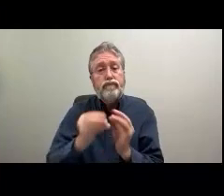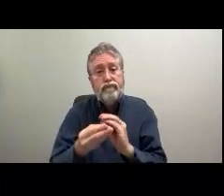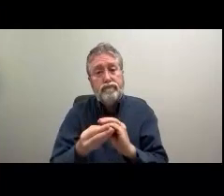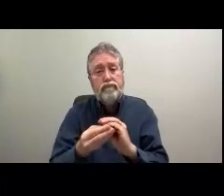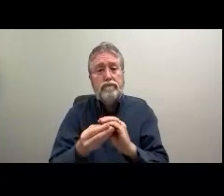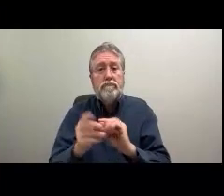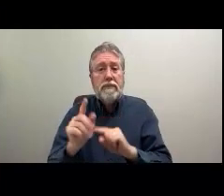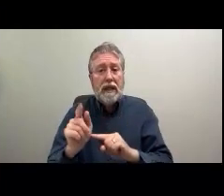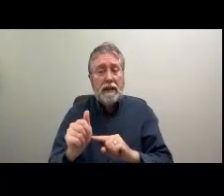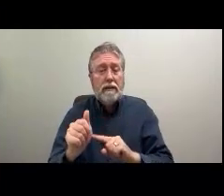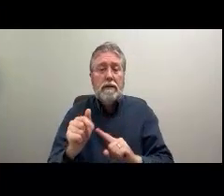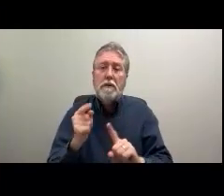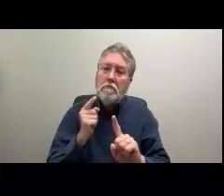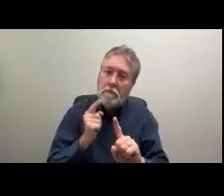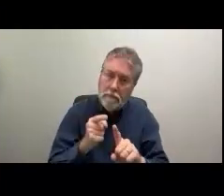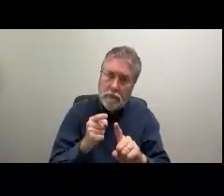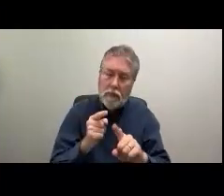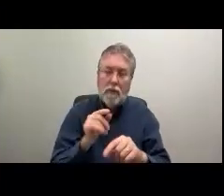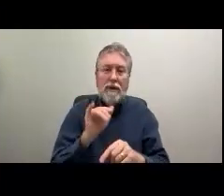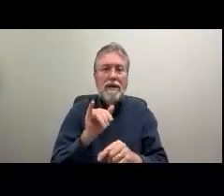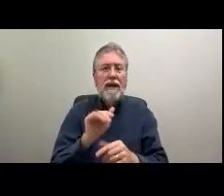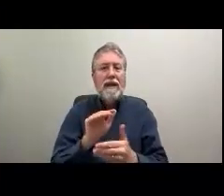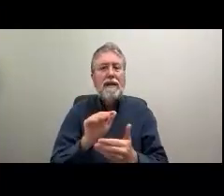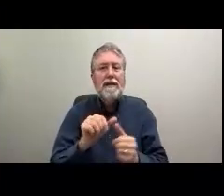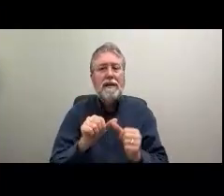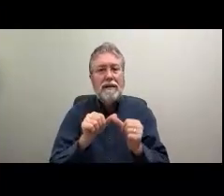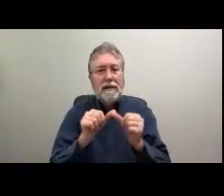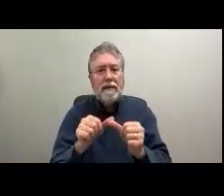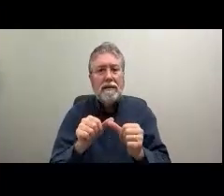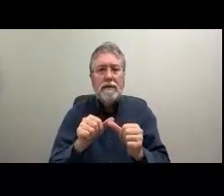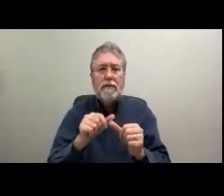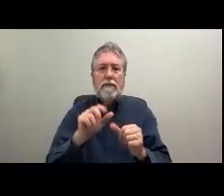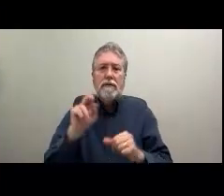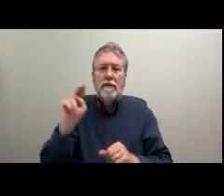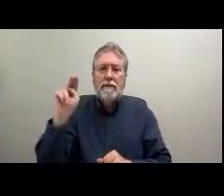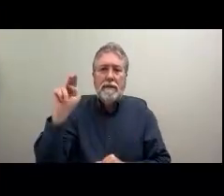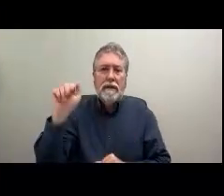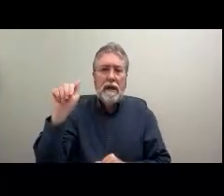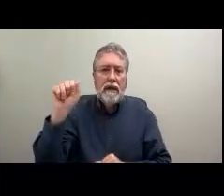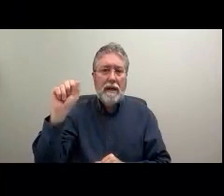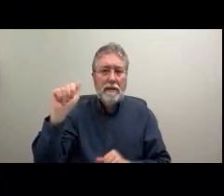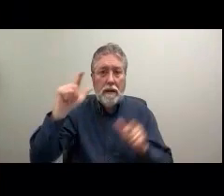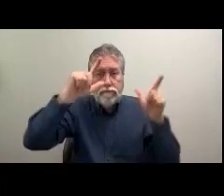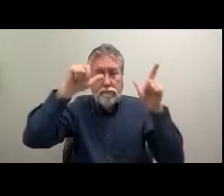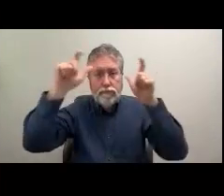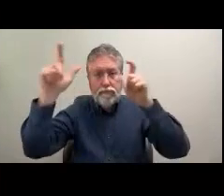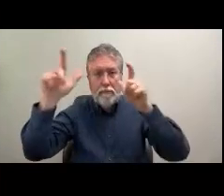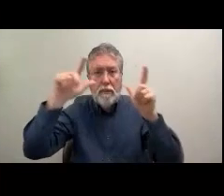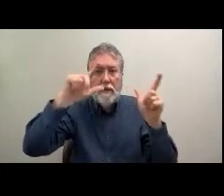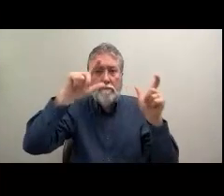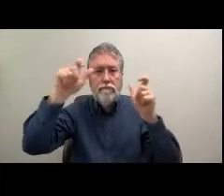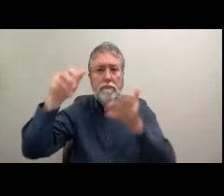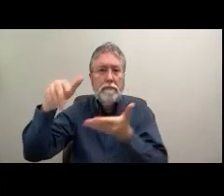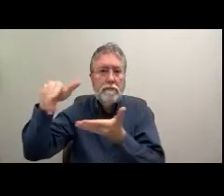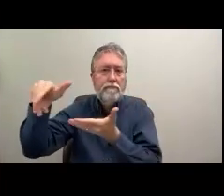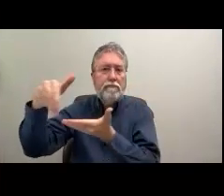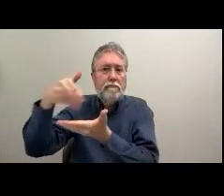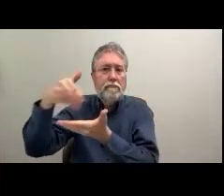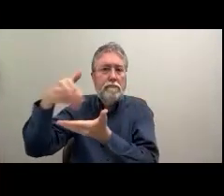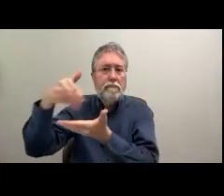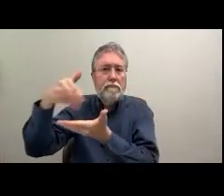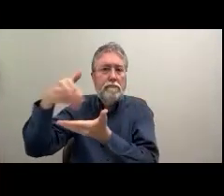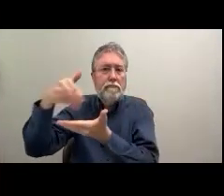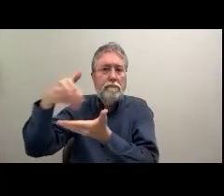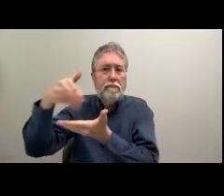es seguir recopilando ese tipo de datos. Es algo que podremos pensar en el futuro, cómo utilizar esta información.